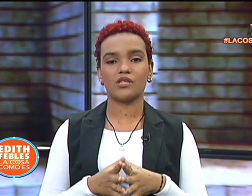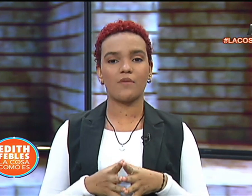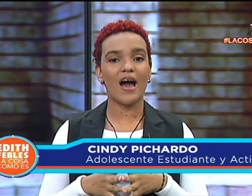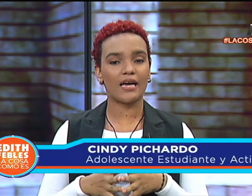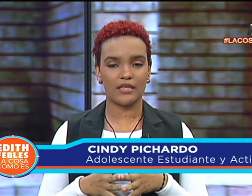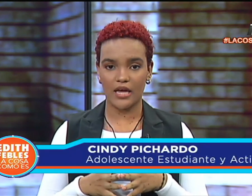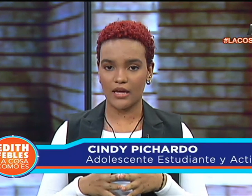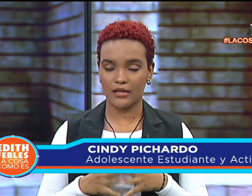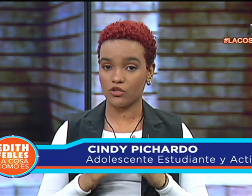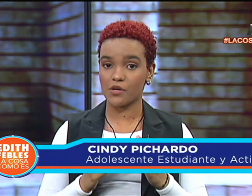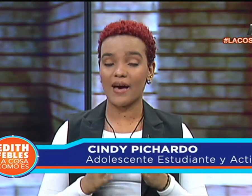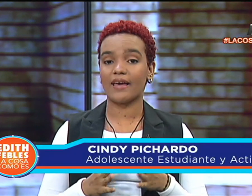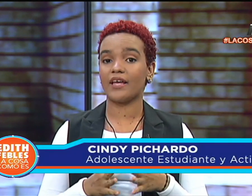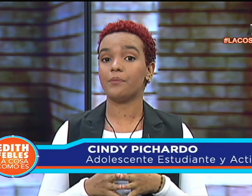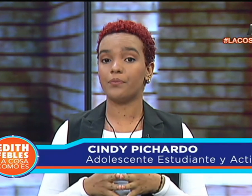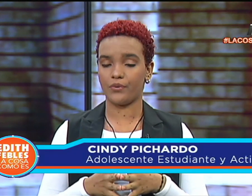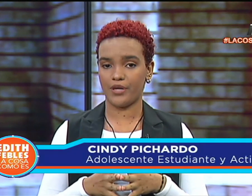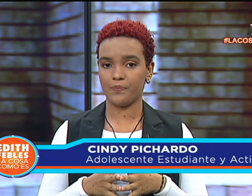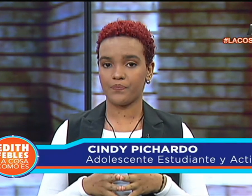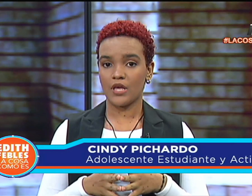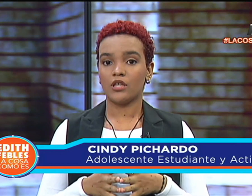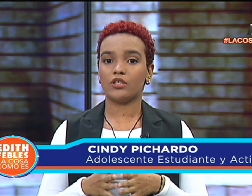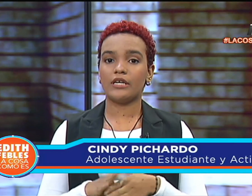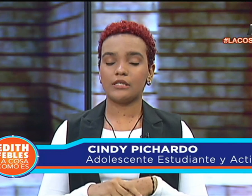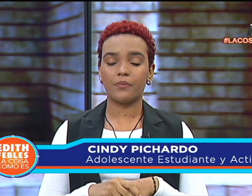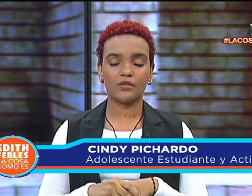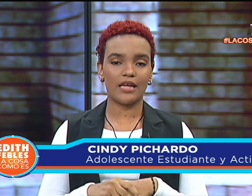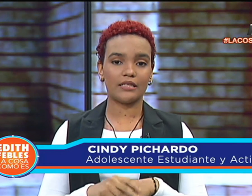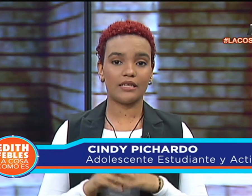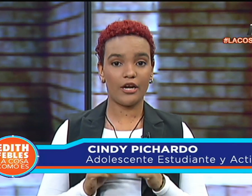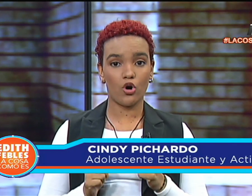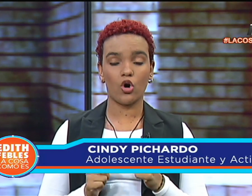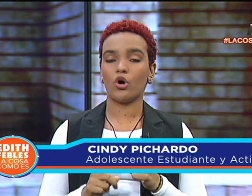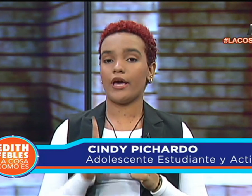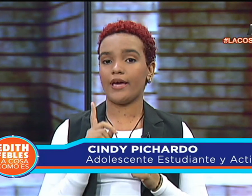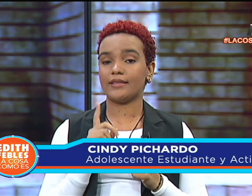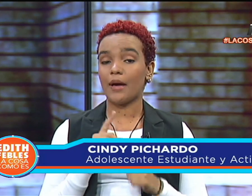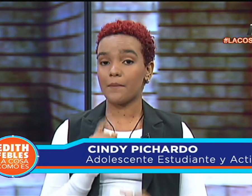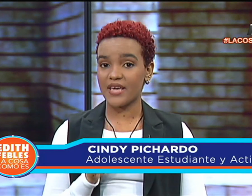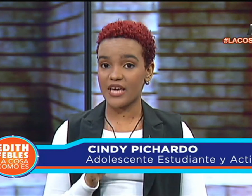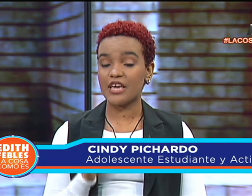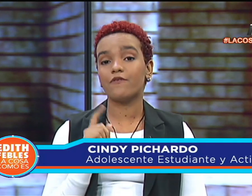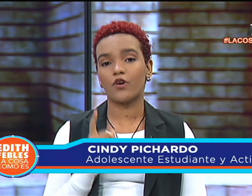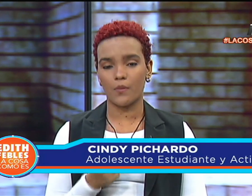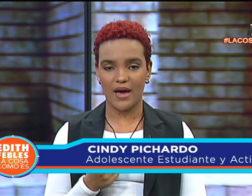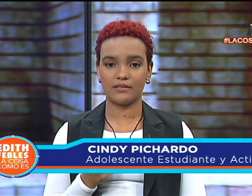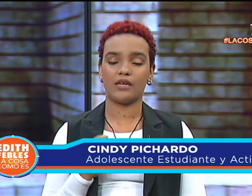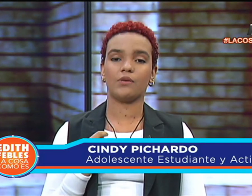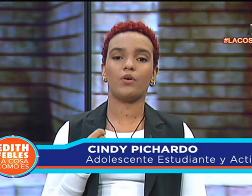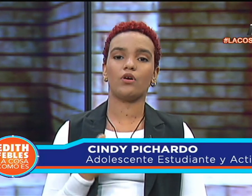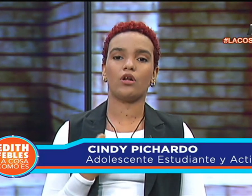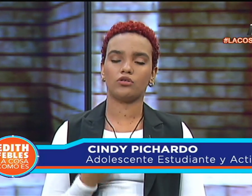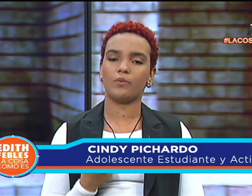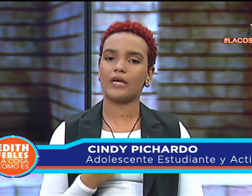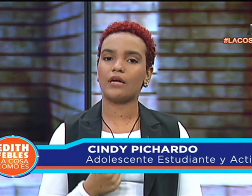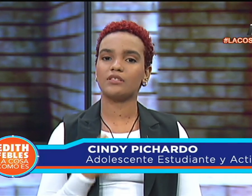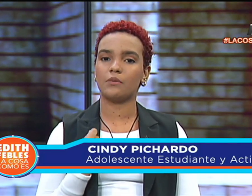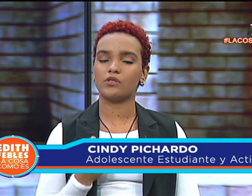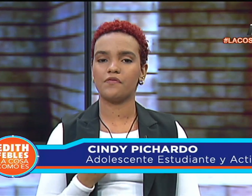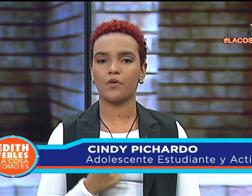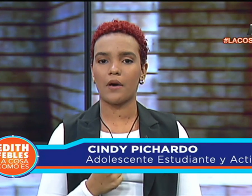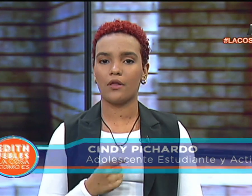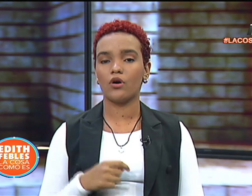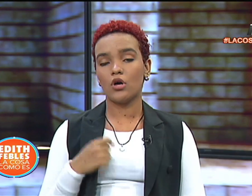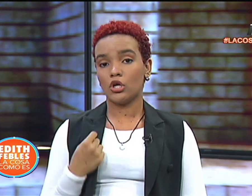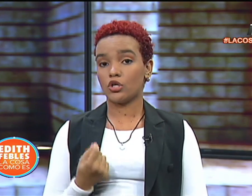que no se van a tirar no se van a quedar impune no es importante tener ojo también informarse es bueno que los dominicanos que